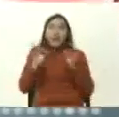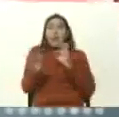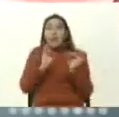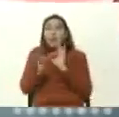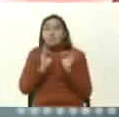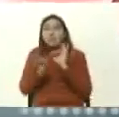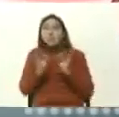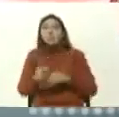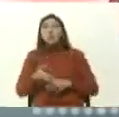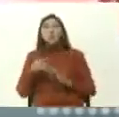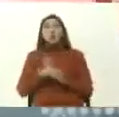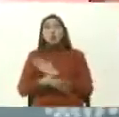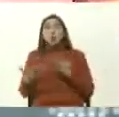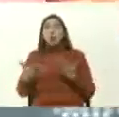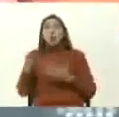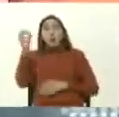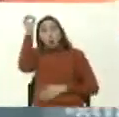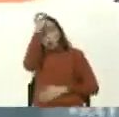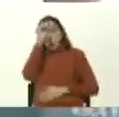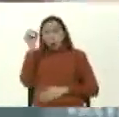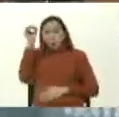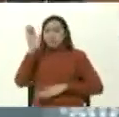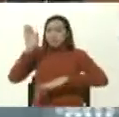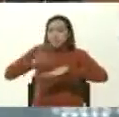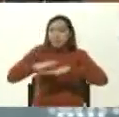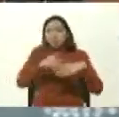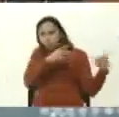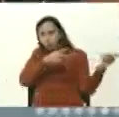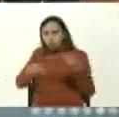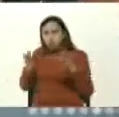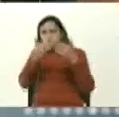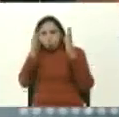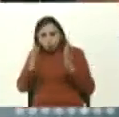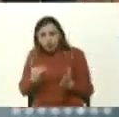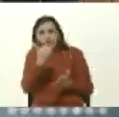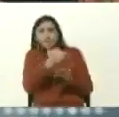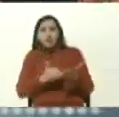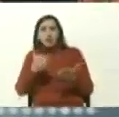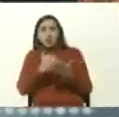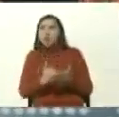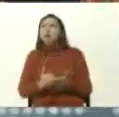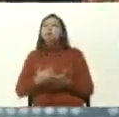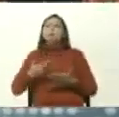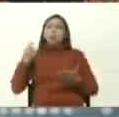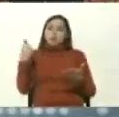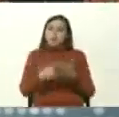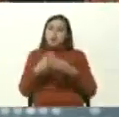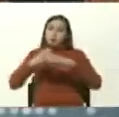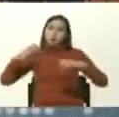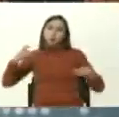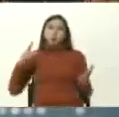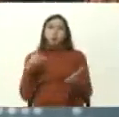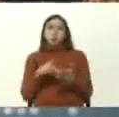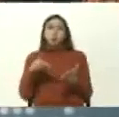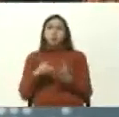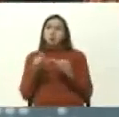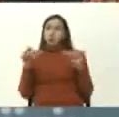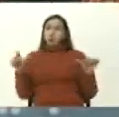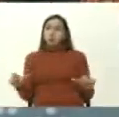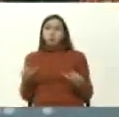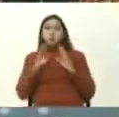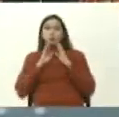nos dé, por favor, su opinión y haga un llamado a los estudiantes a inscribirse todos para participar de este